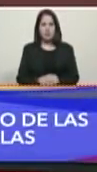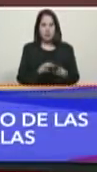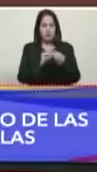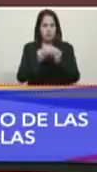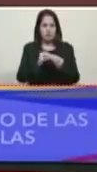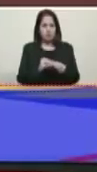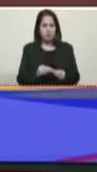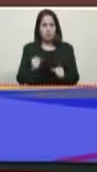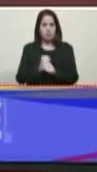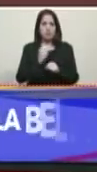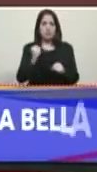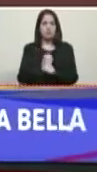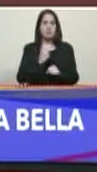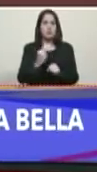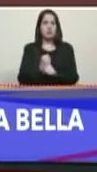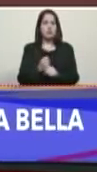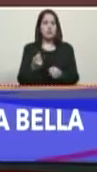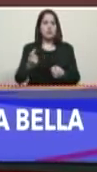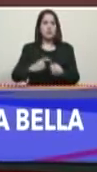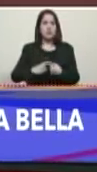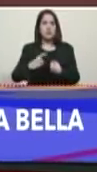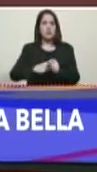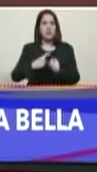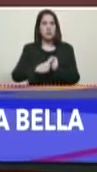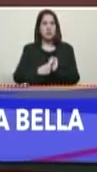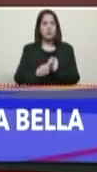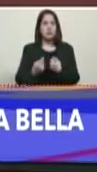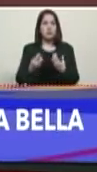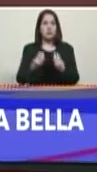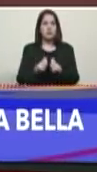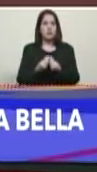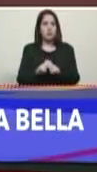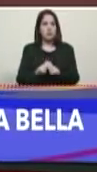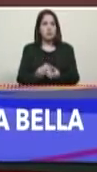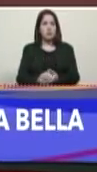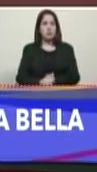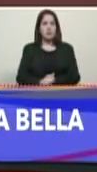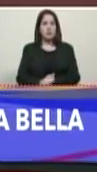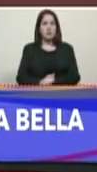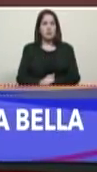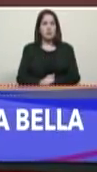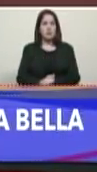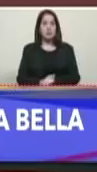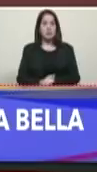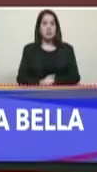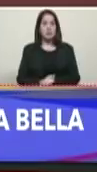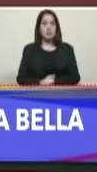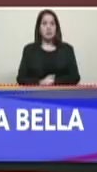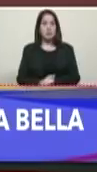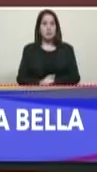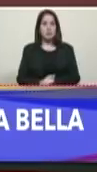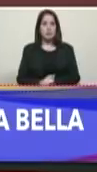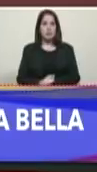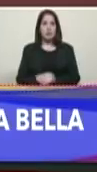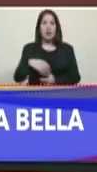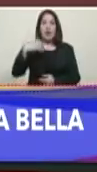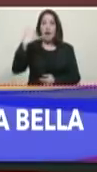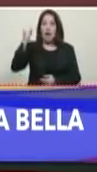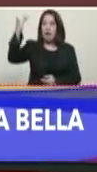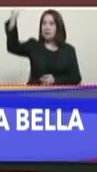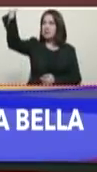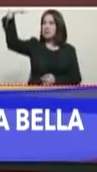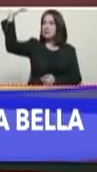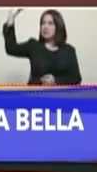el alumbrado público y la aquí pone una palabra que no sé si existe la se fort y zación